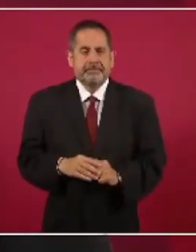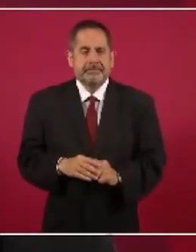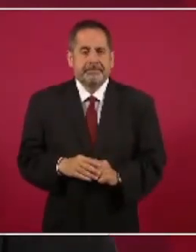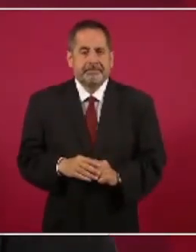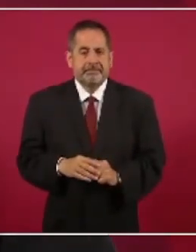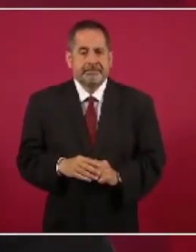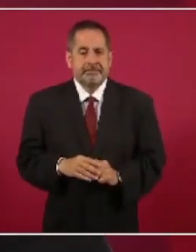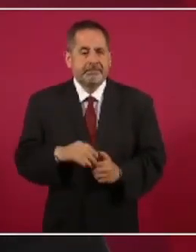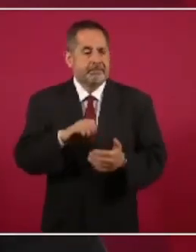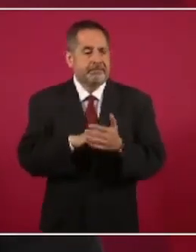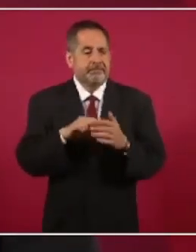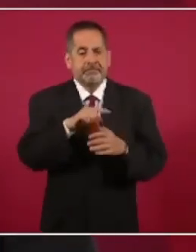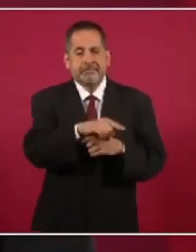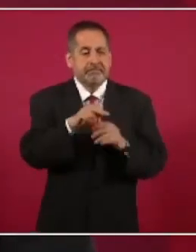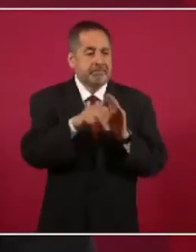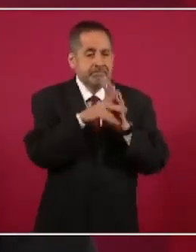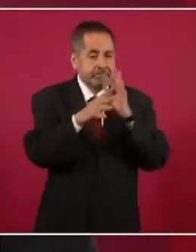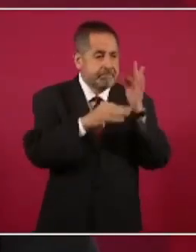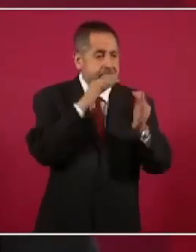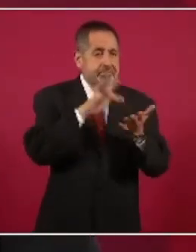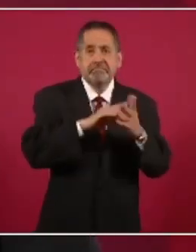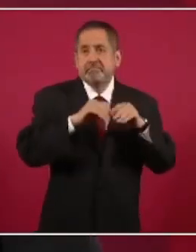En caso de los medios, ¿no?